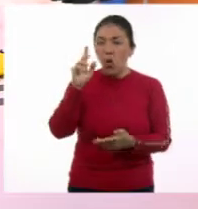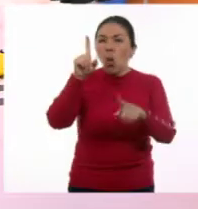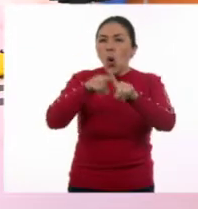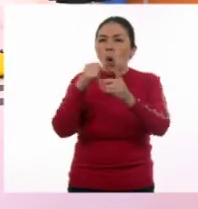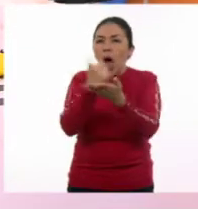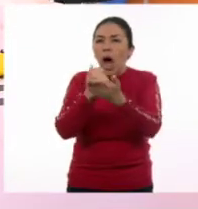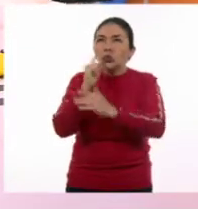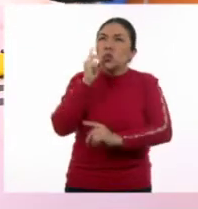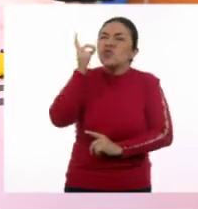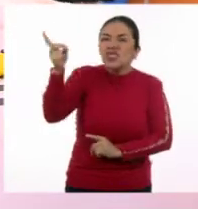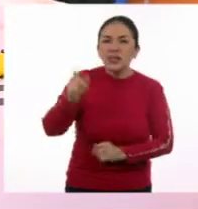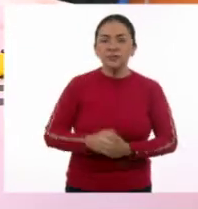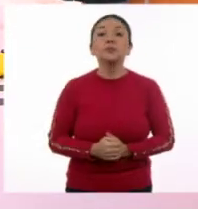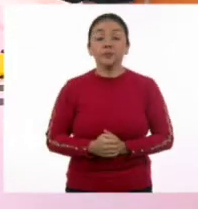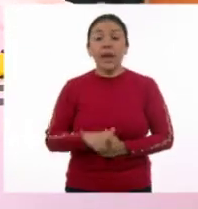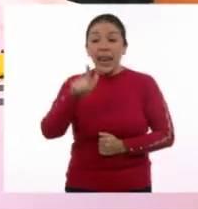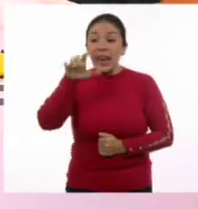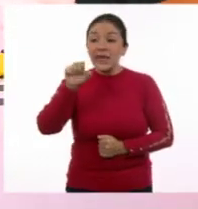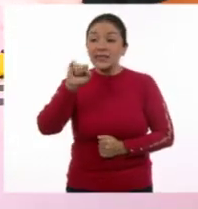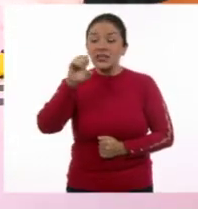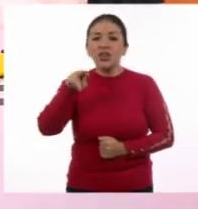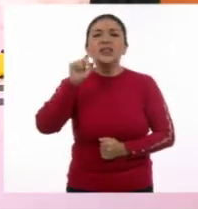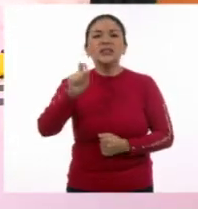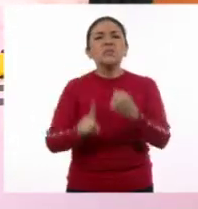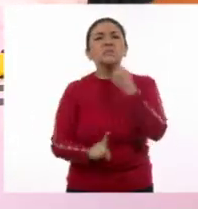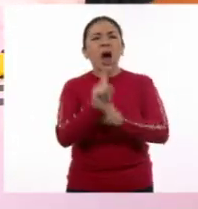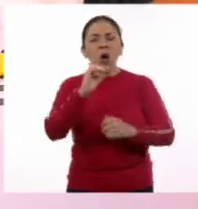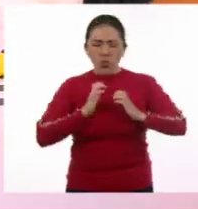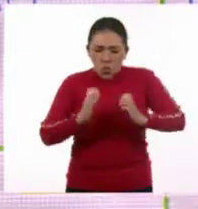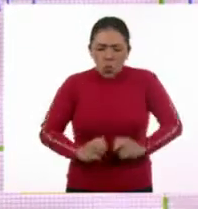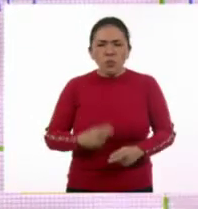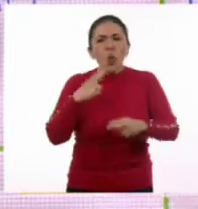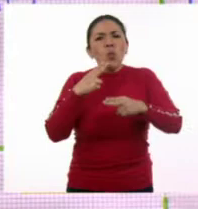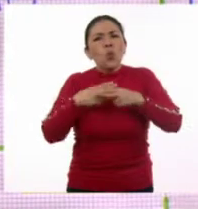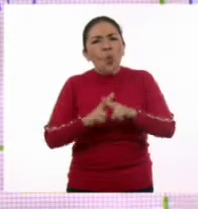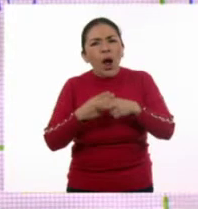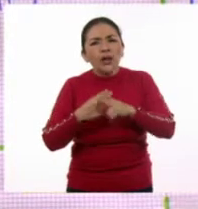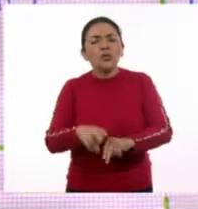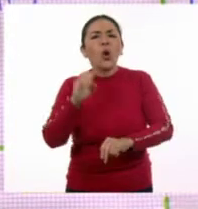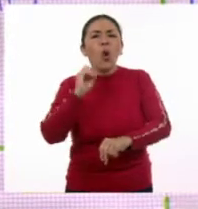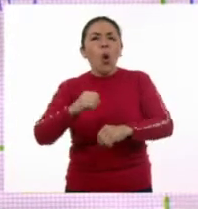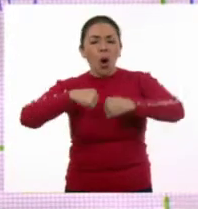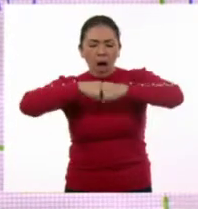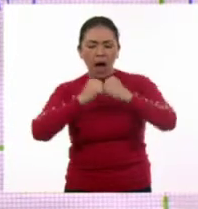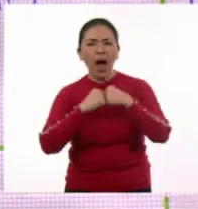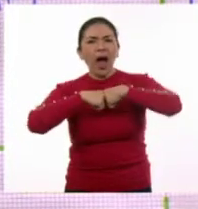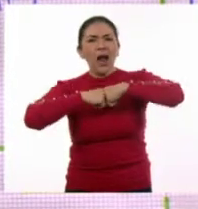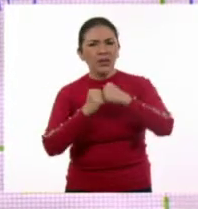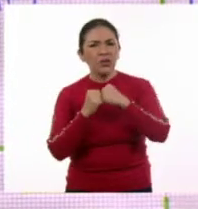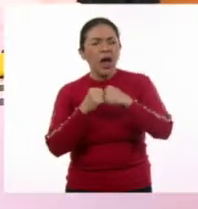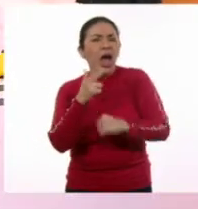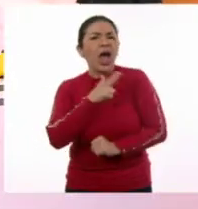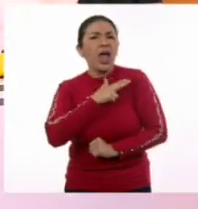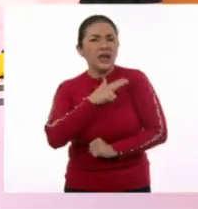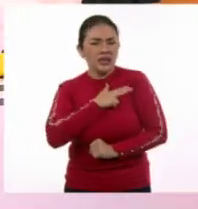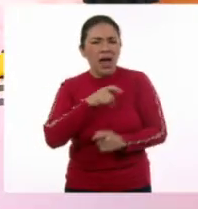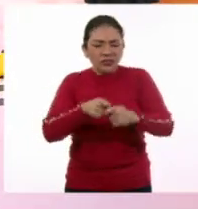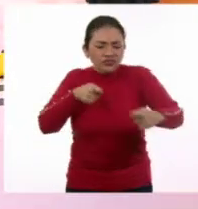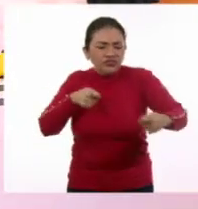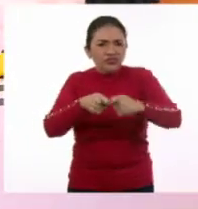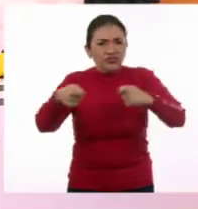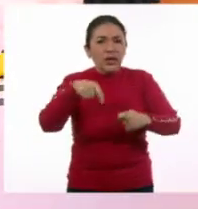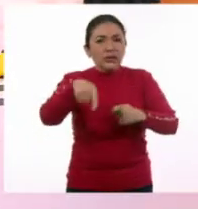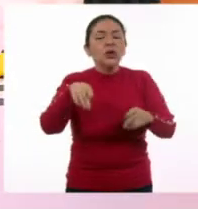color azul si una lesión es una afectación en músculos huesos ligamentos y articulaciones muy bien que son parte del sistema